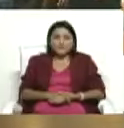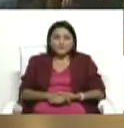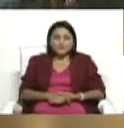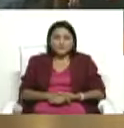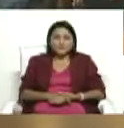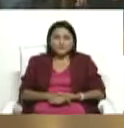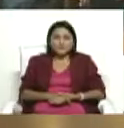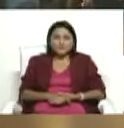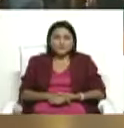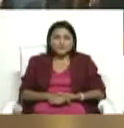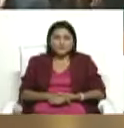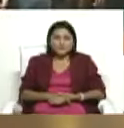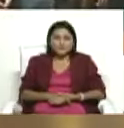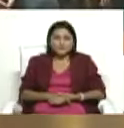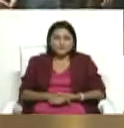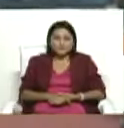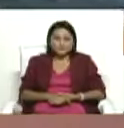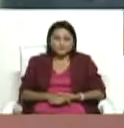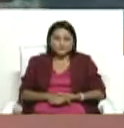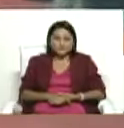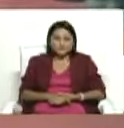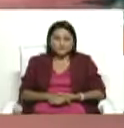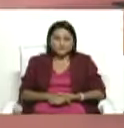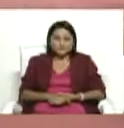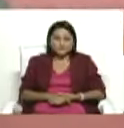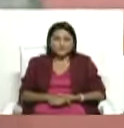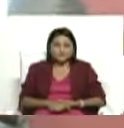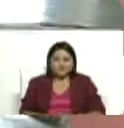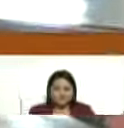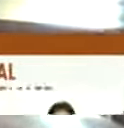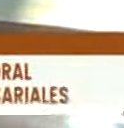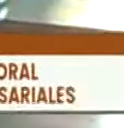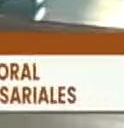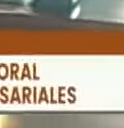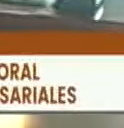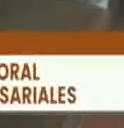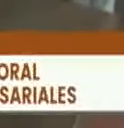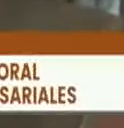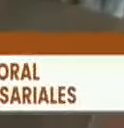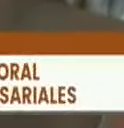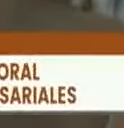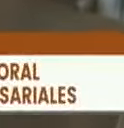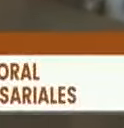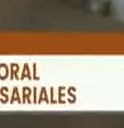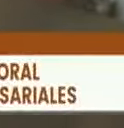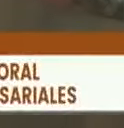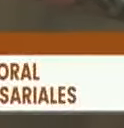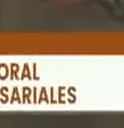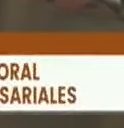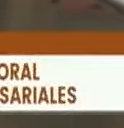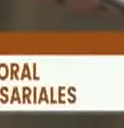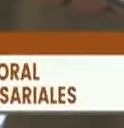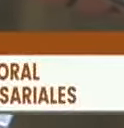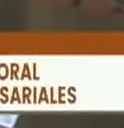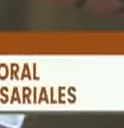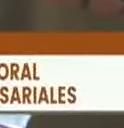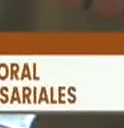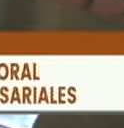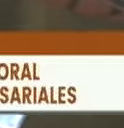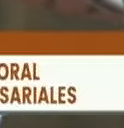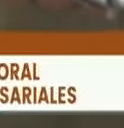la Asamblea Nacional. Y previo a toda esta actividad del día de hoy,